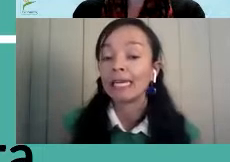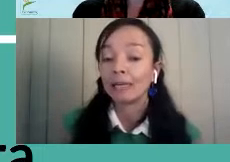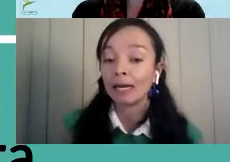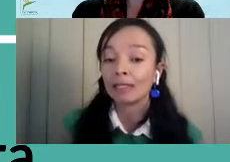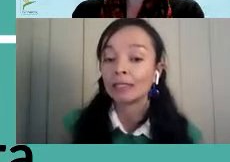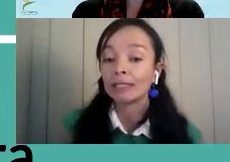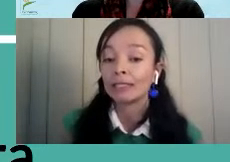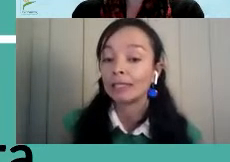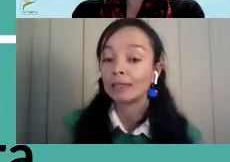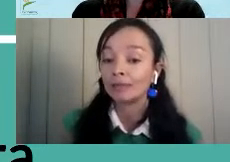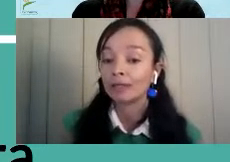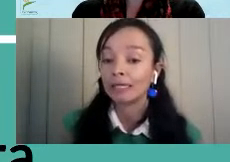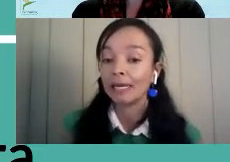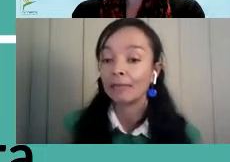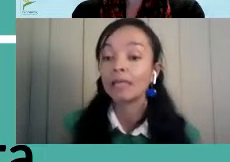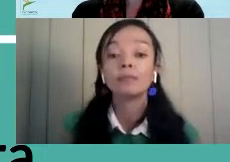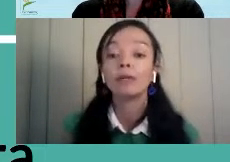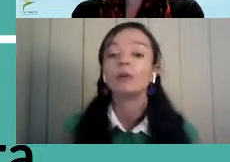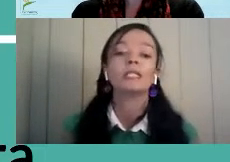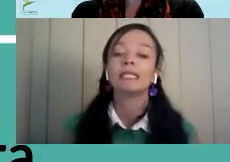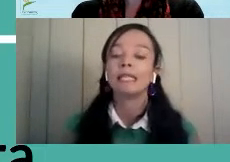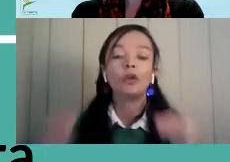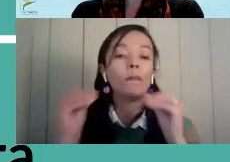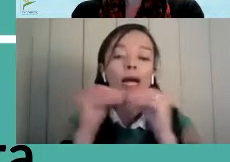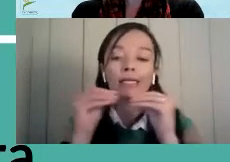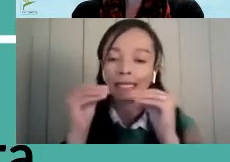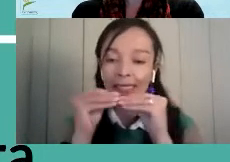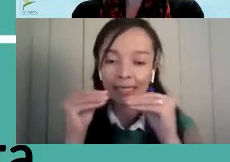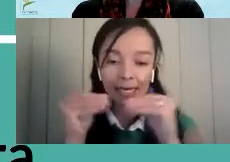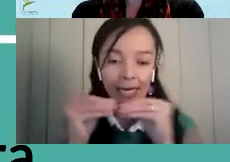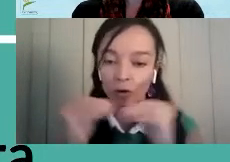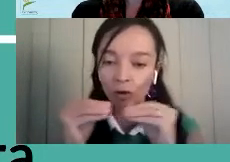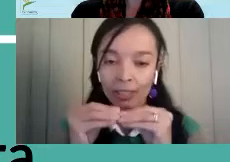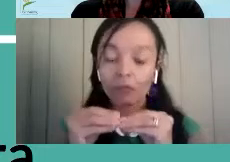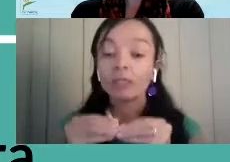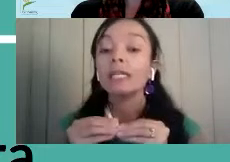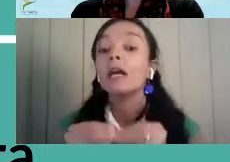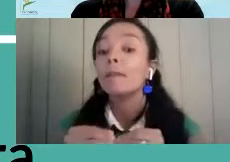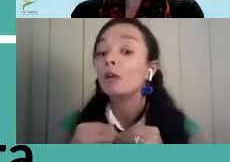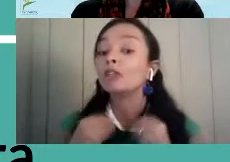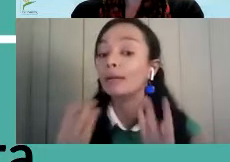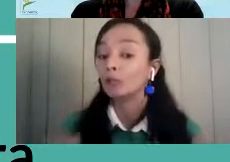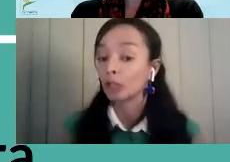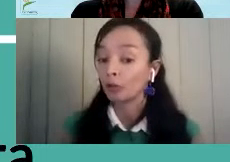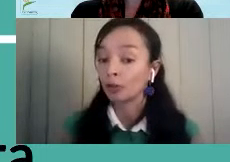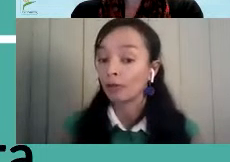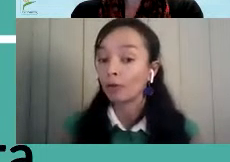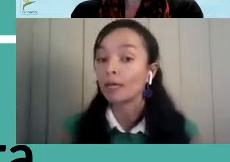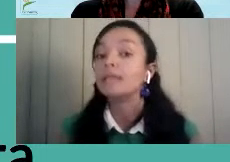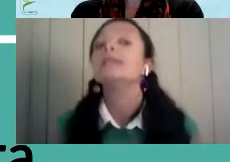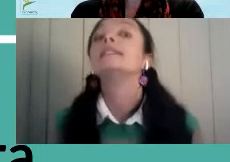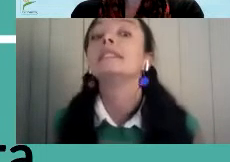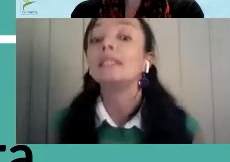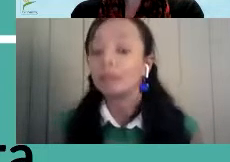bebé quiere más. Quiere más, pero no lo está haciendo más. La seña no lo está haciendo así, pero lo está demostrando de otra